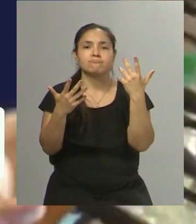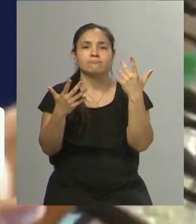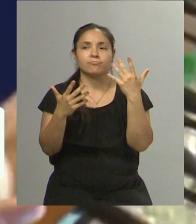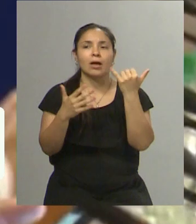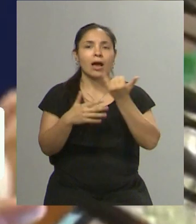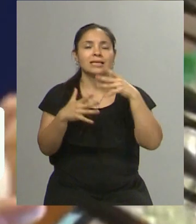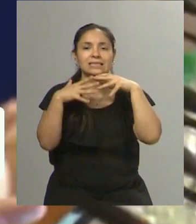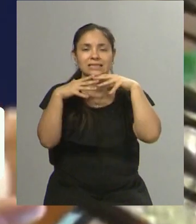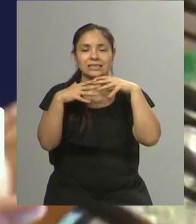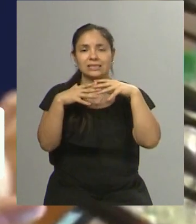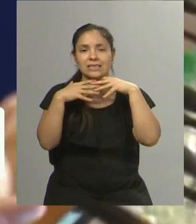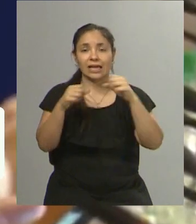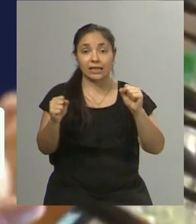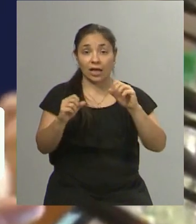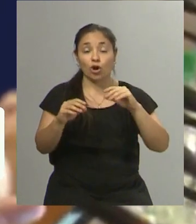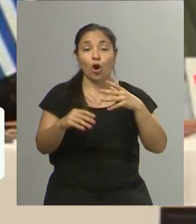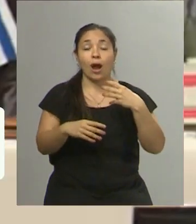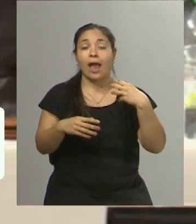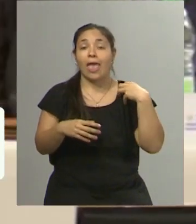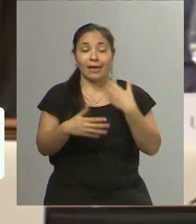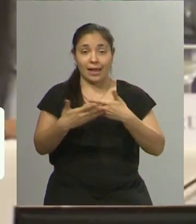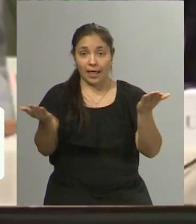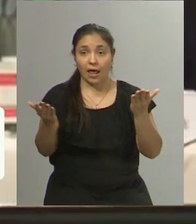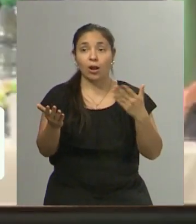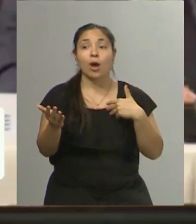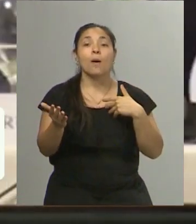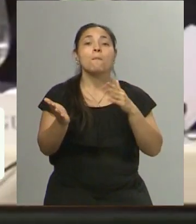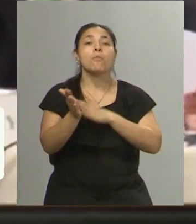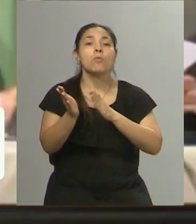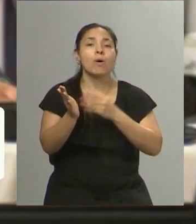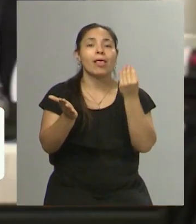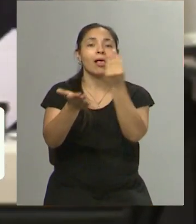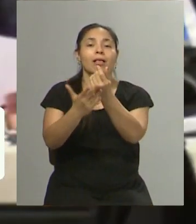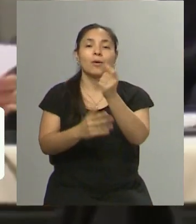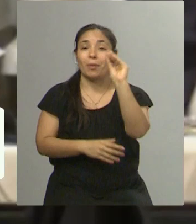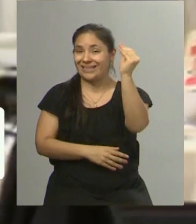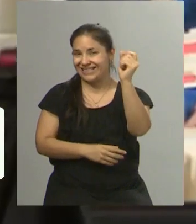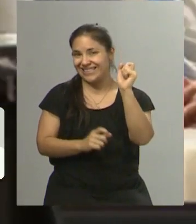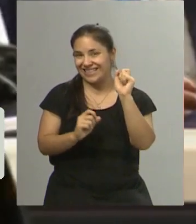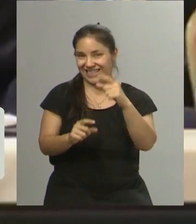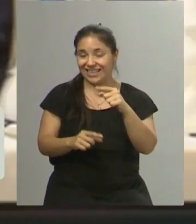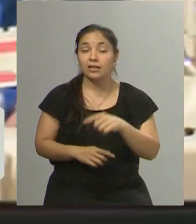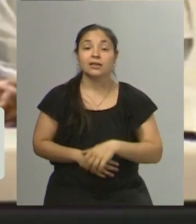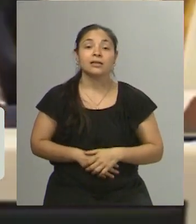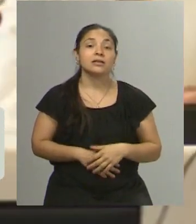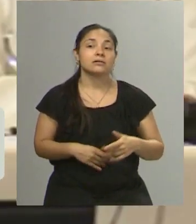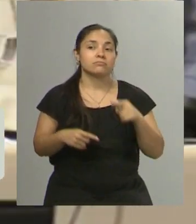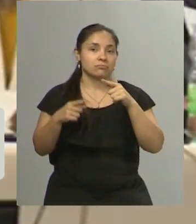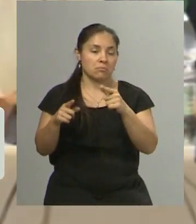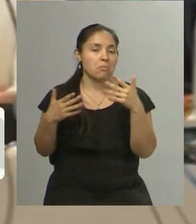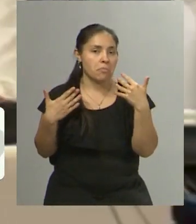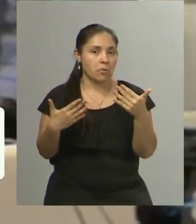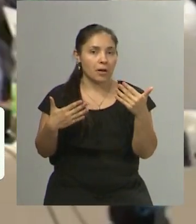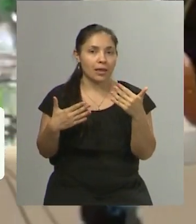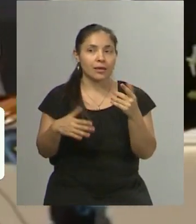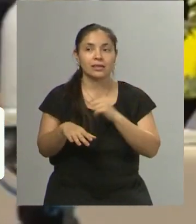nombra un secretario general del Mercosur que fue propuesto por Brasil, y que permitió, durante